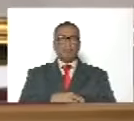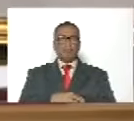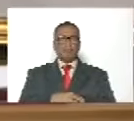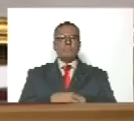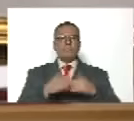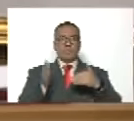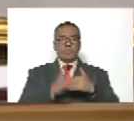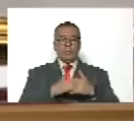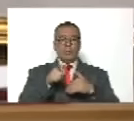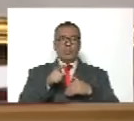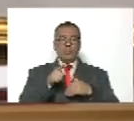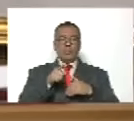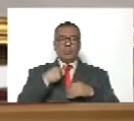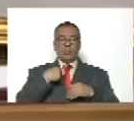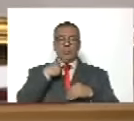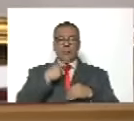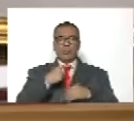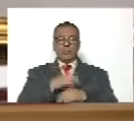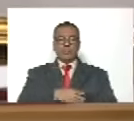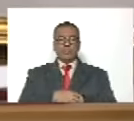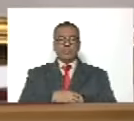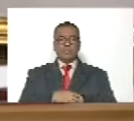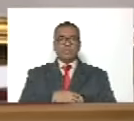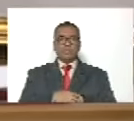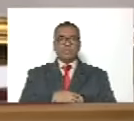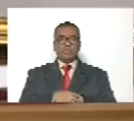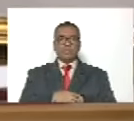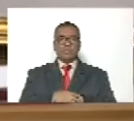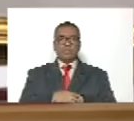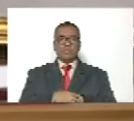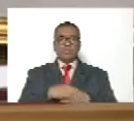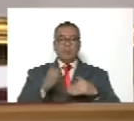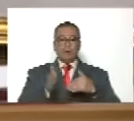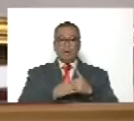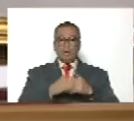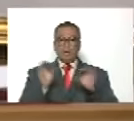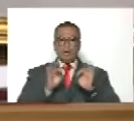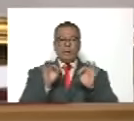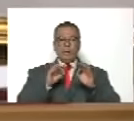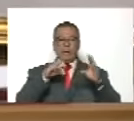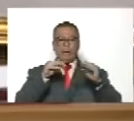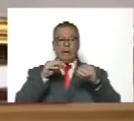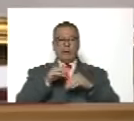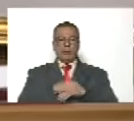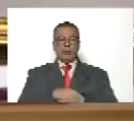Se va a cerrar, Bruno, después no diga. Se cierra.